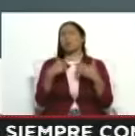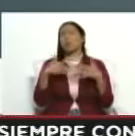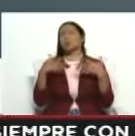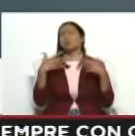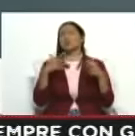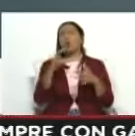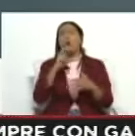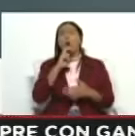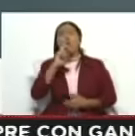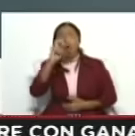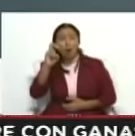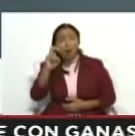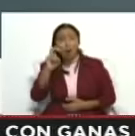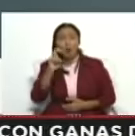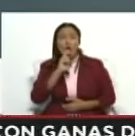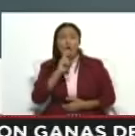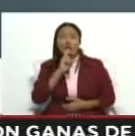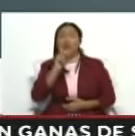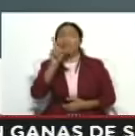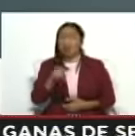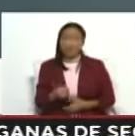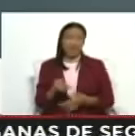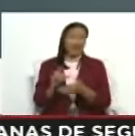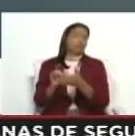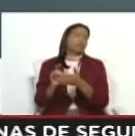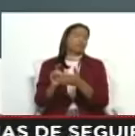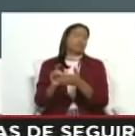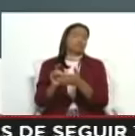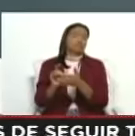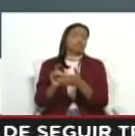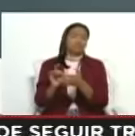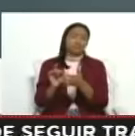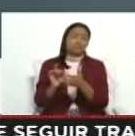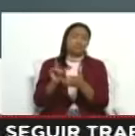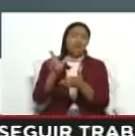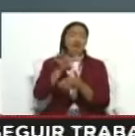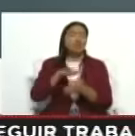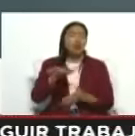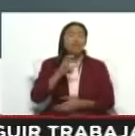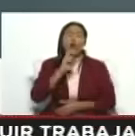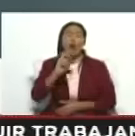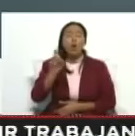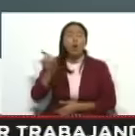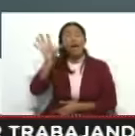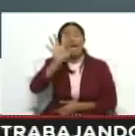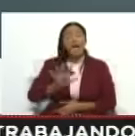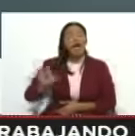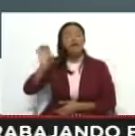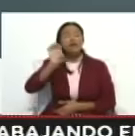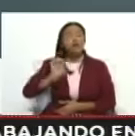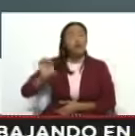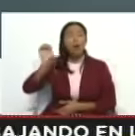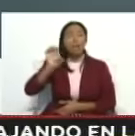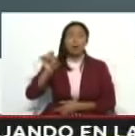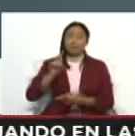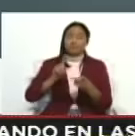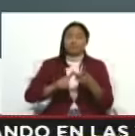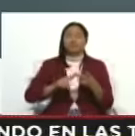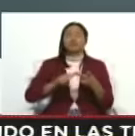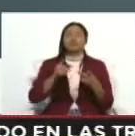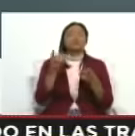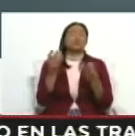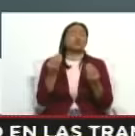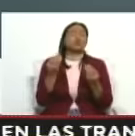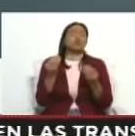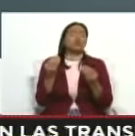oro que tiene Venezuela en el Reino Unido, sumas millonarias